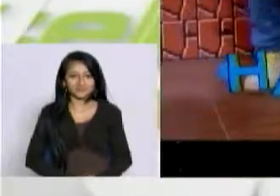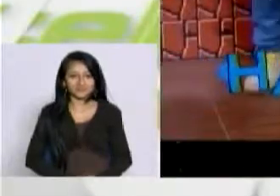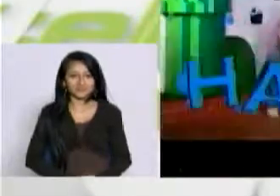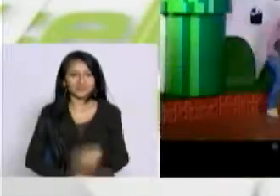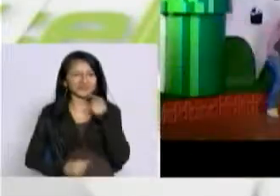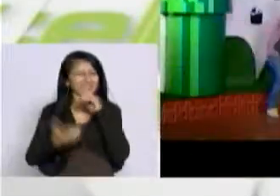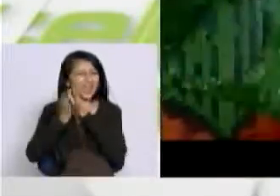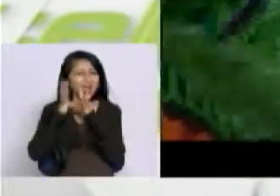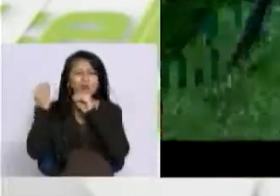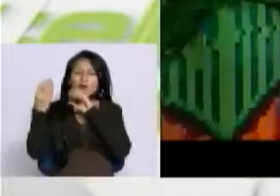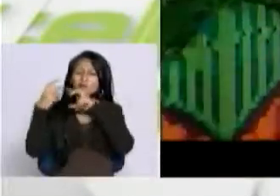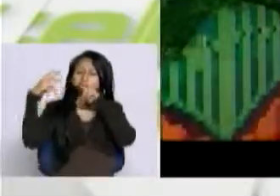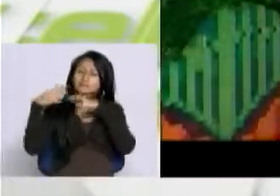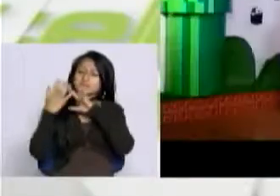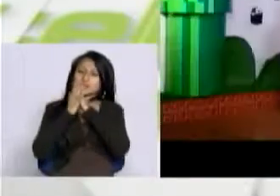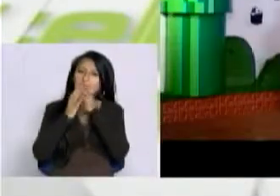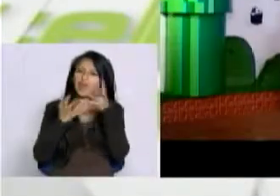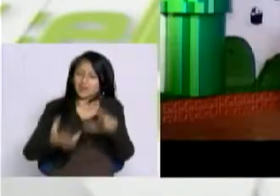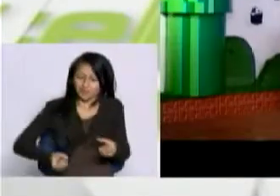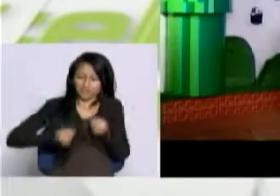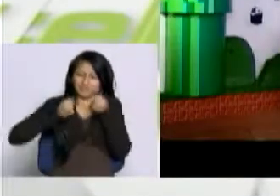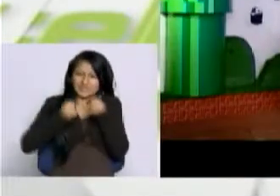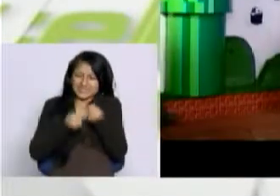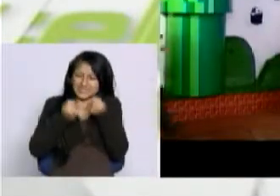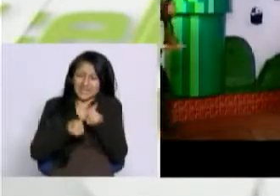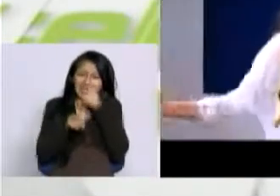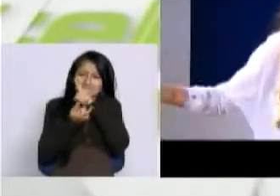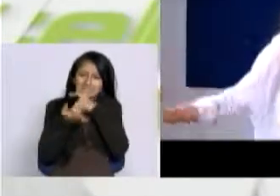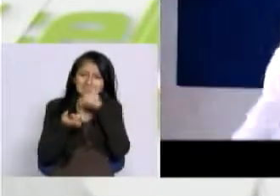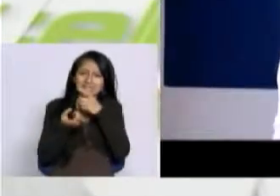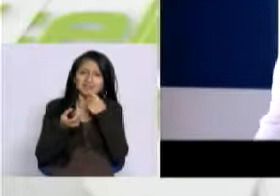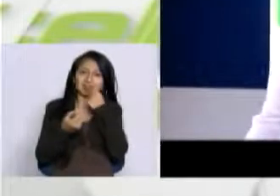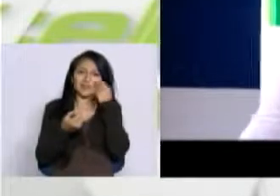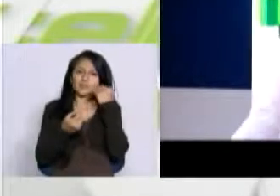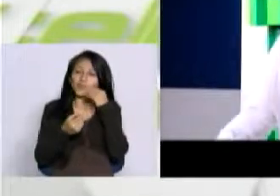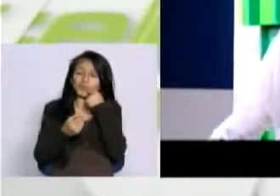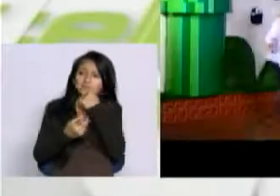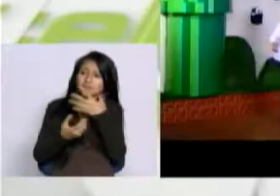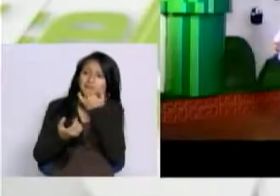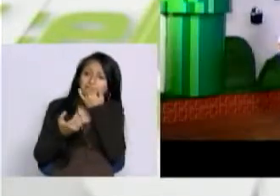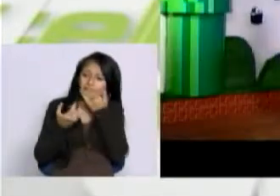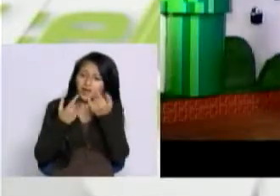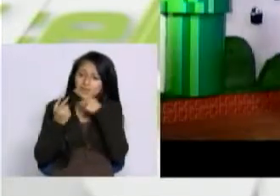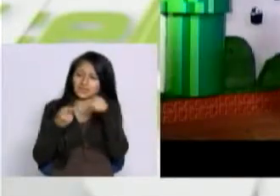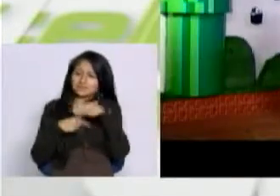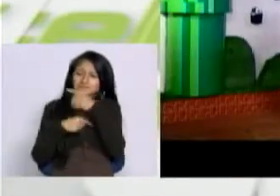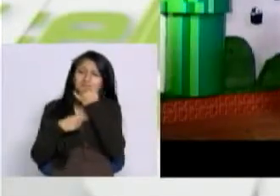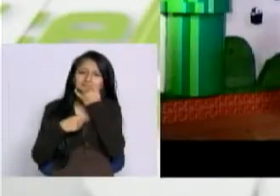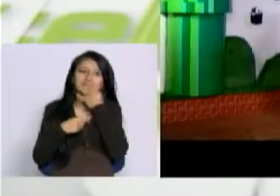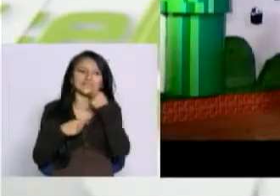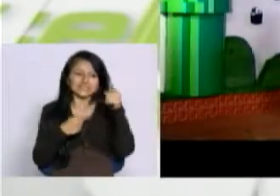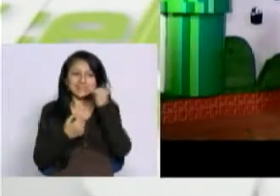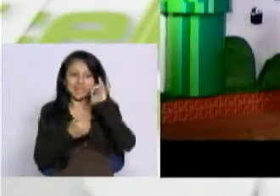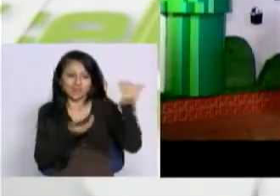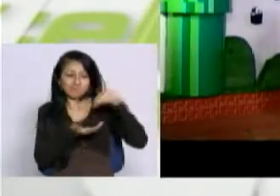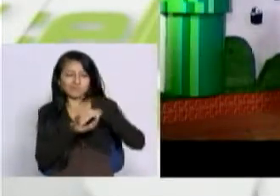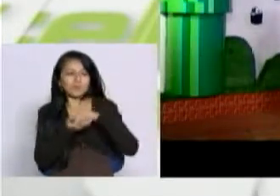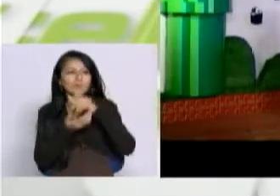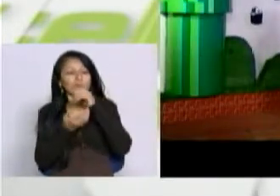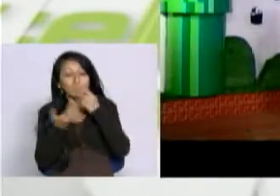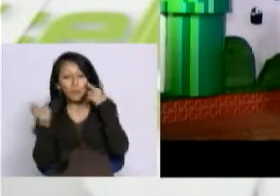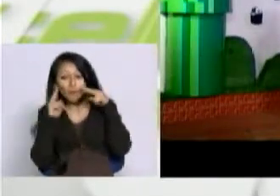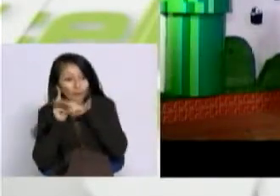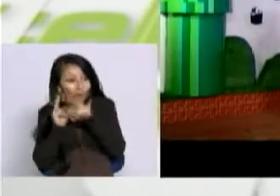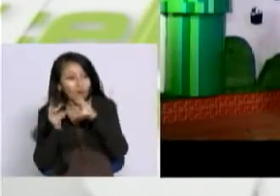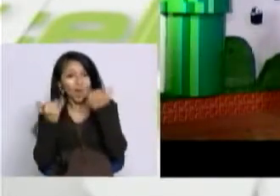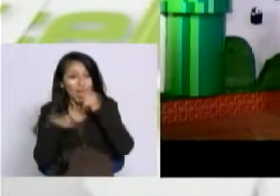¡Ay! Pero coja cosas pesadas. ¿Qué eres? Ay, no, pero ¿qué está pasando? Allí sí ven, la va a llegar. Mari, ¿qué está pasando? ¿No ve que ya